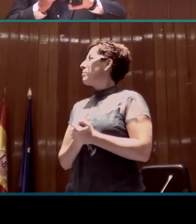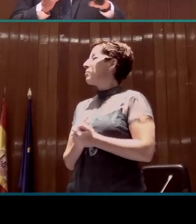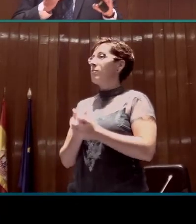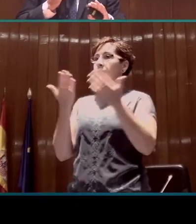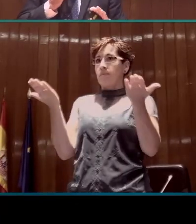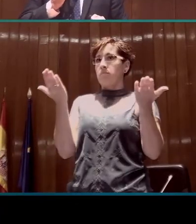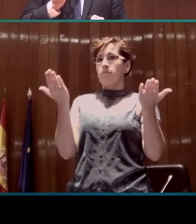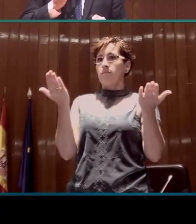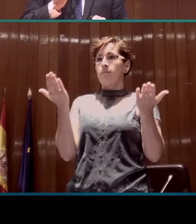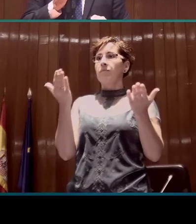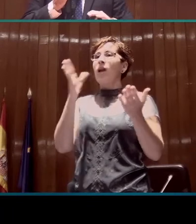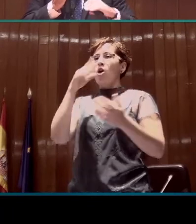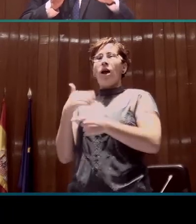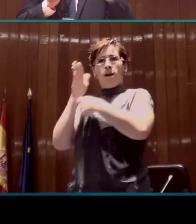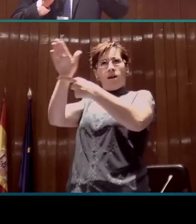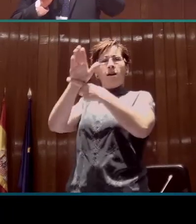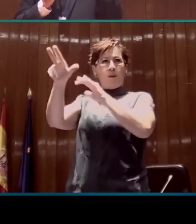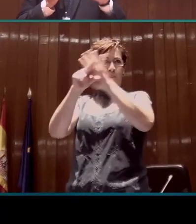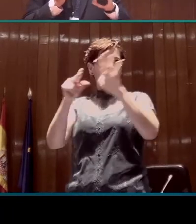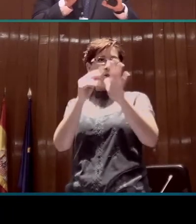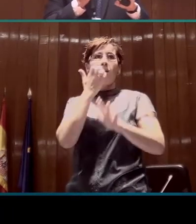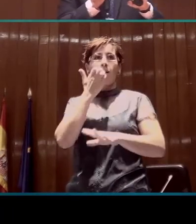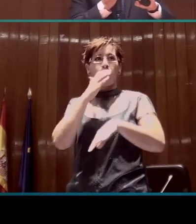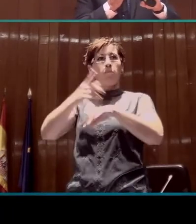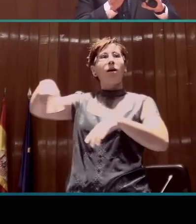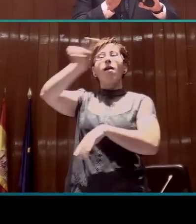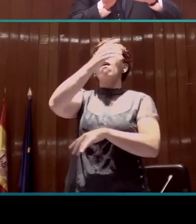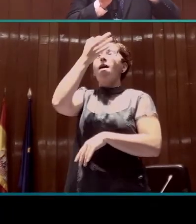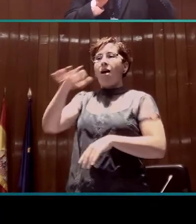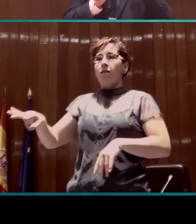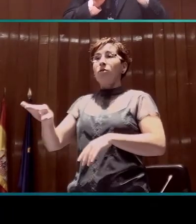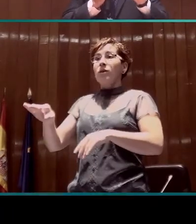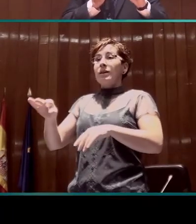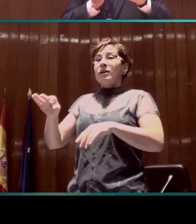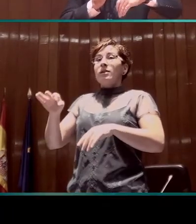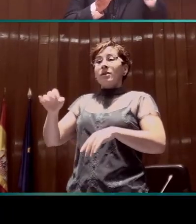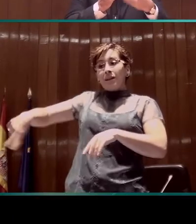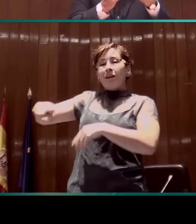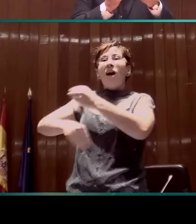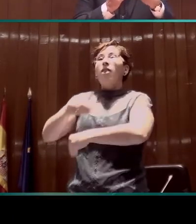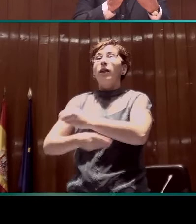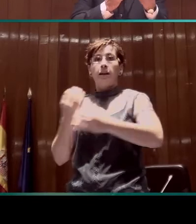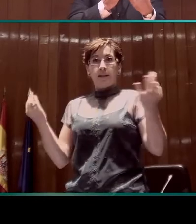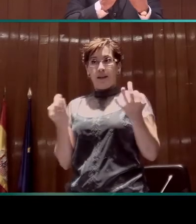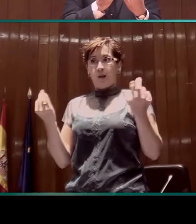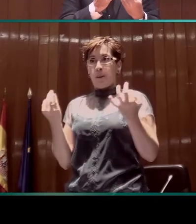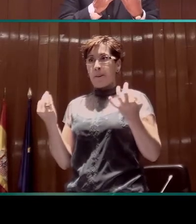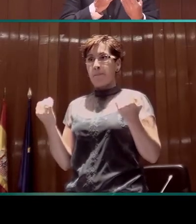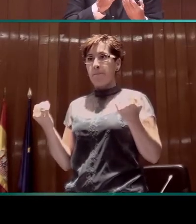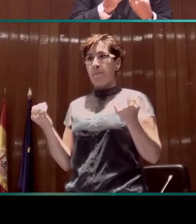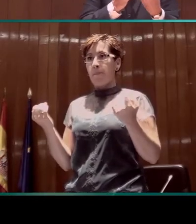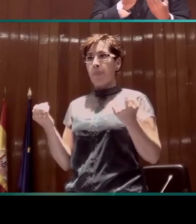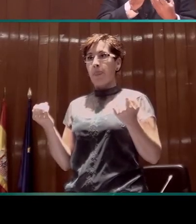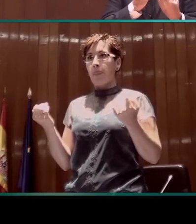teníamos, ahora les presento unos ejemplos de los vídeos, tenían que simplemente nombrar, bueno, sí, es